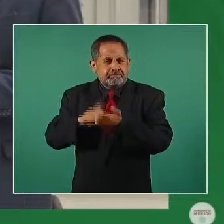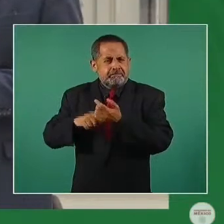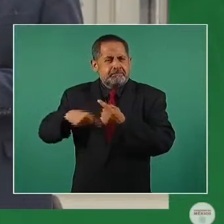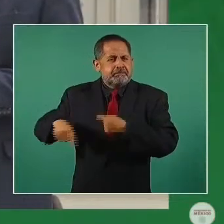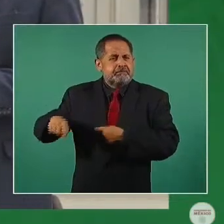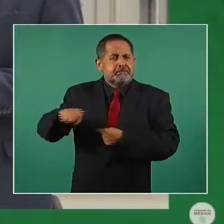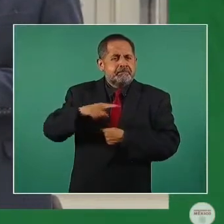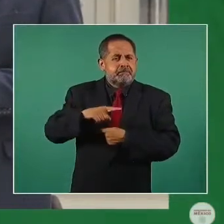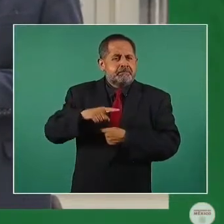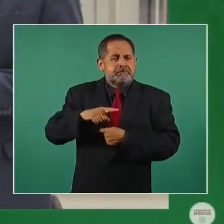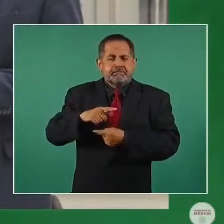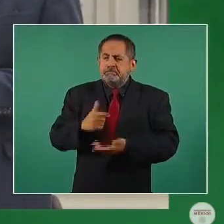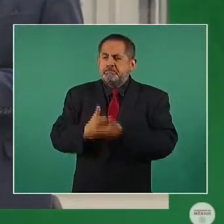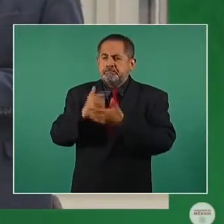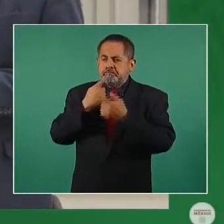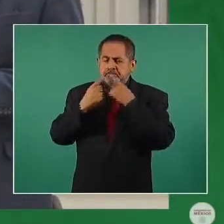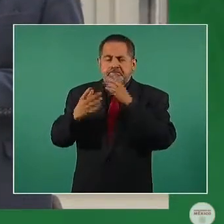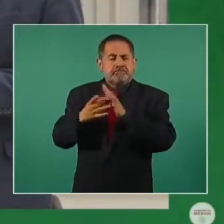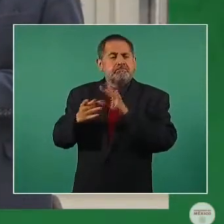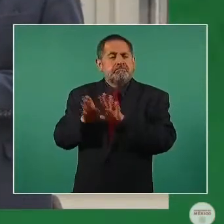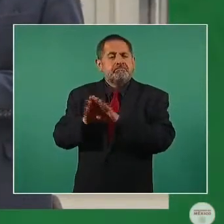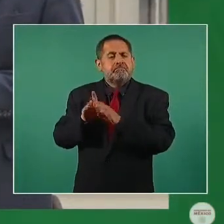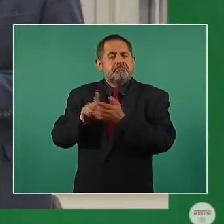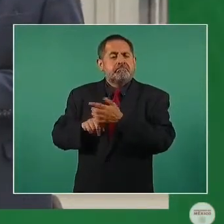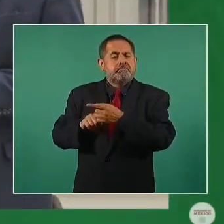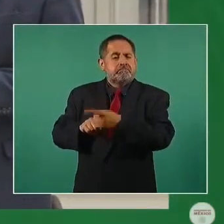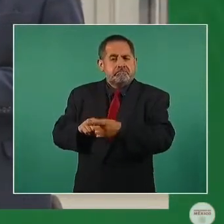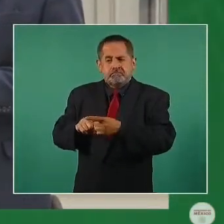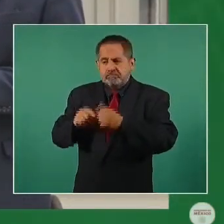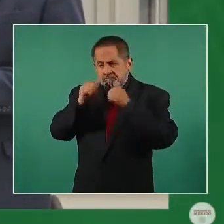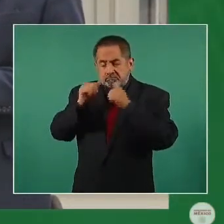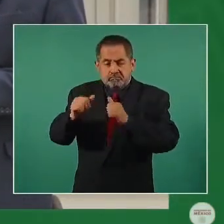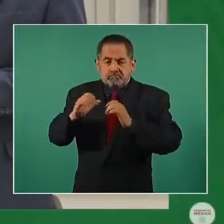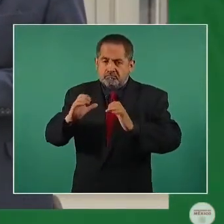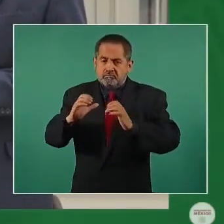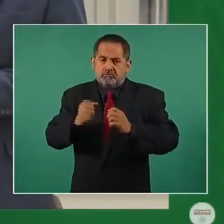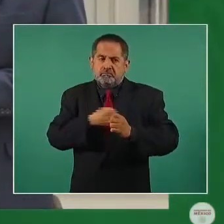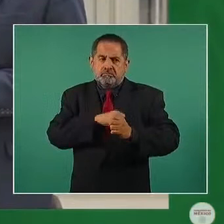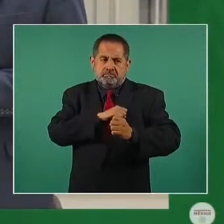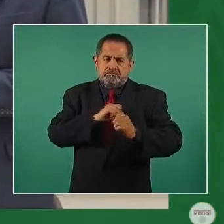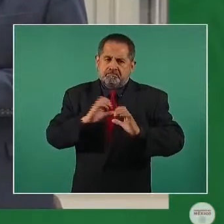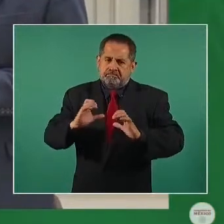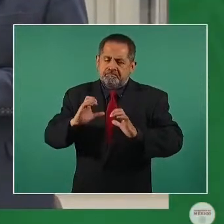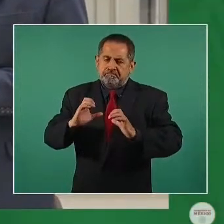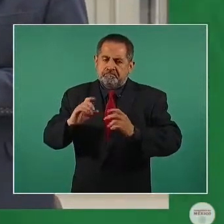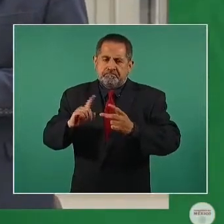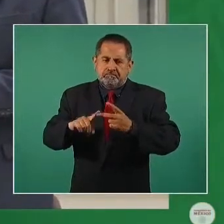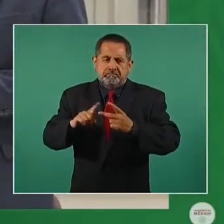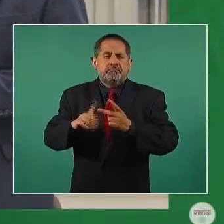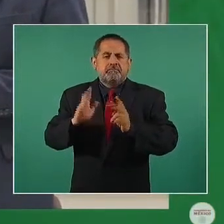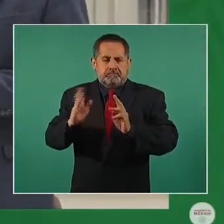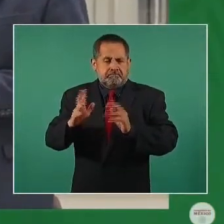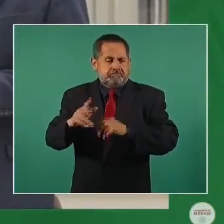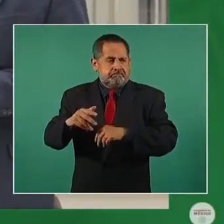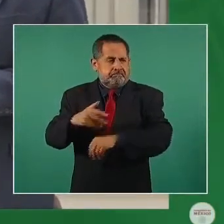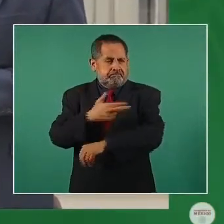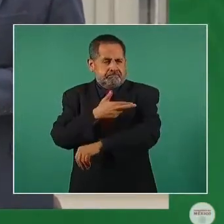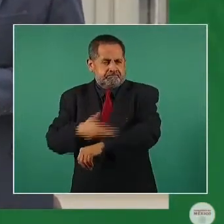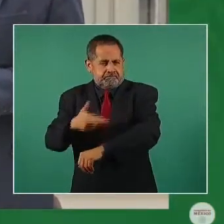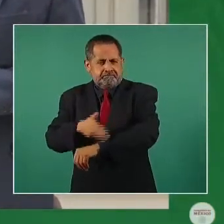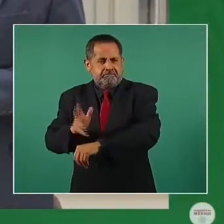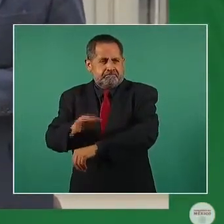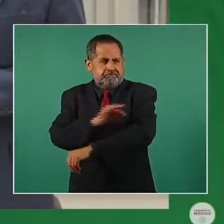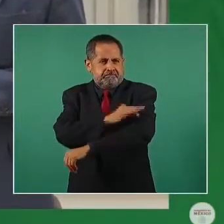expectativa, como se ha dicho, con los protocolos de salud, asegurando la vacunación y que